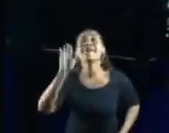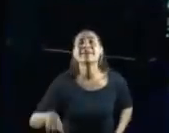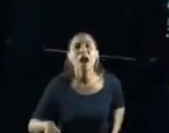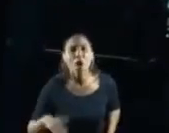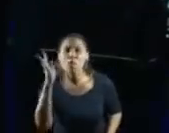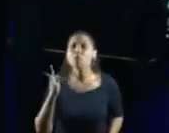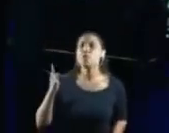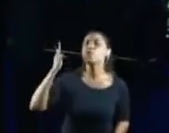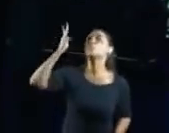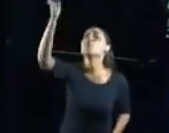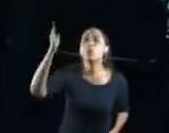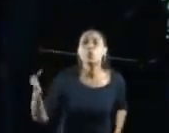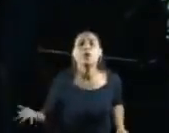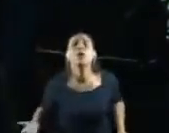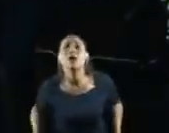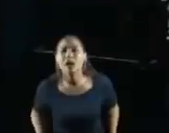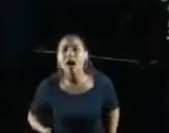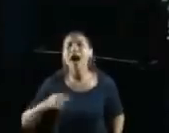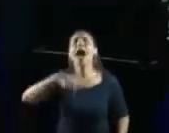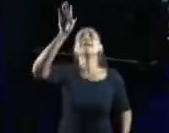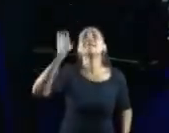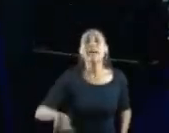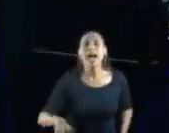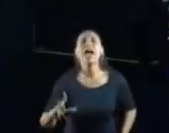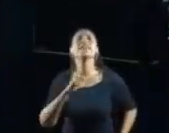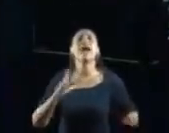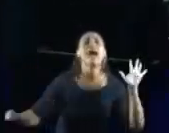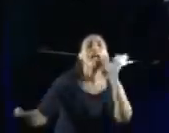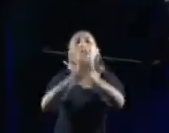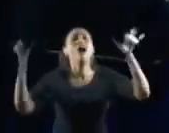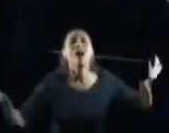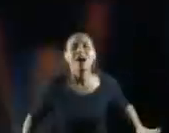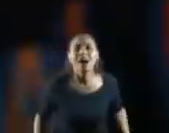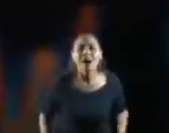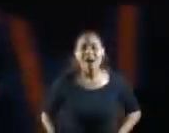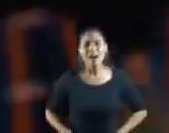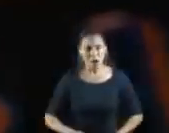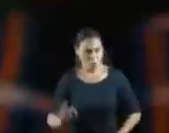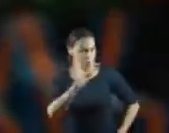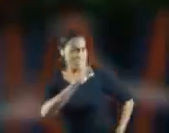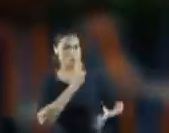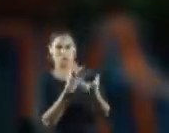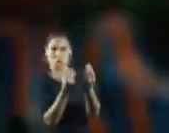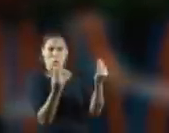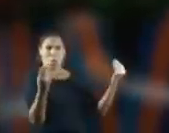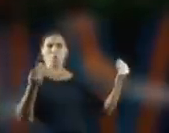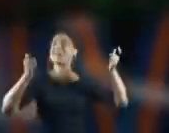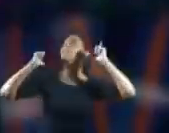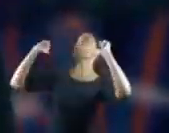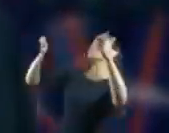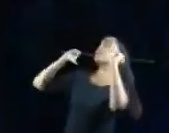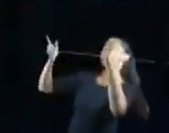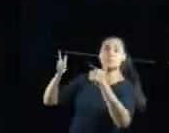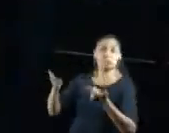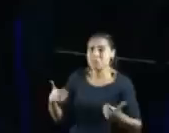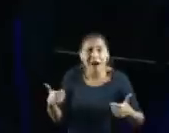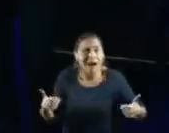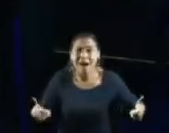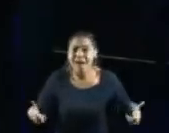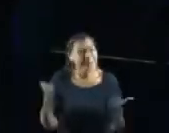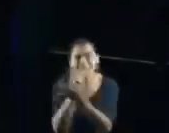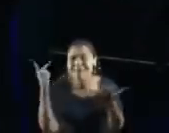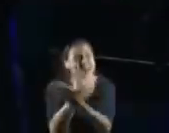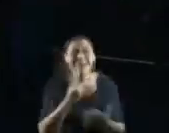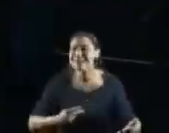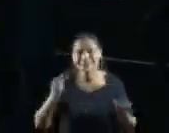el futuro? ¿Quién? ¿Quién lleva la ley? Mucha policía, poca diversión. Un